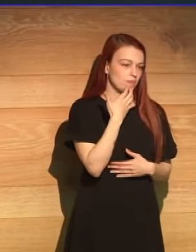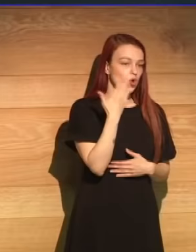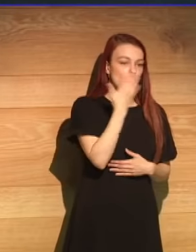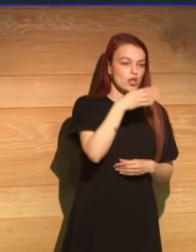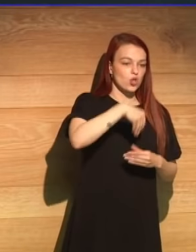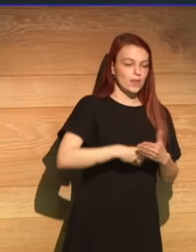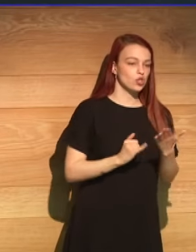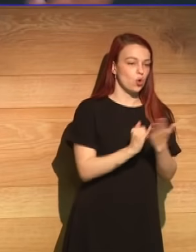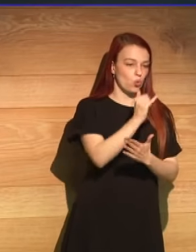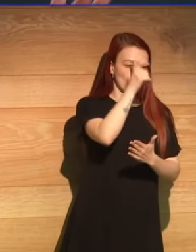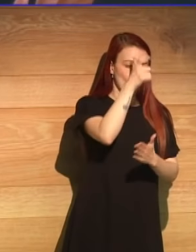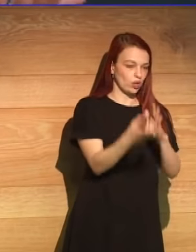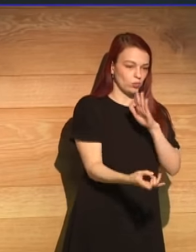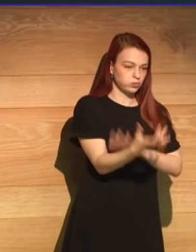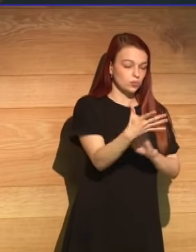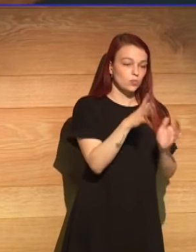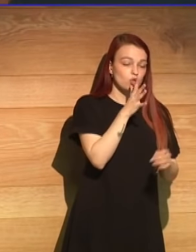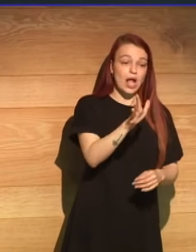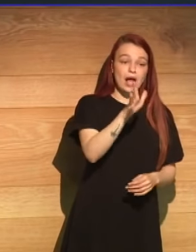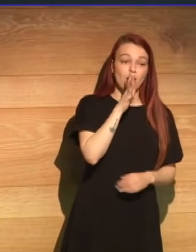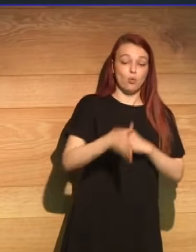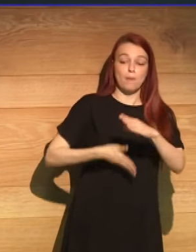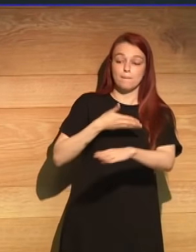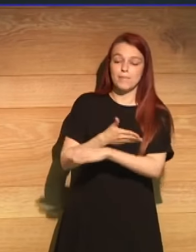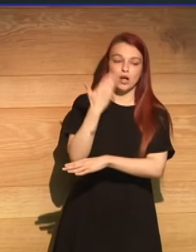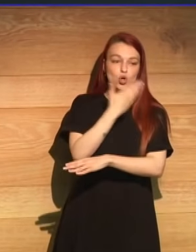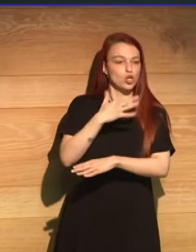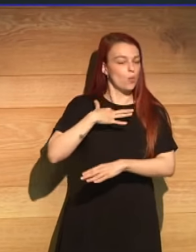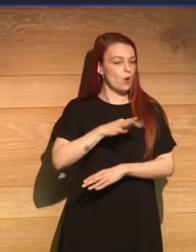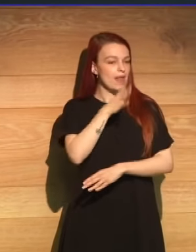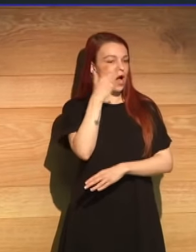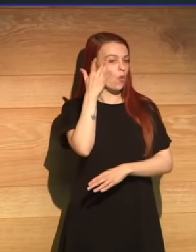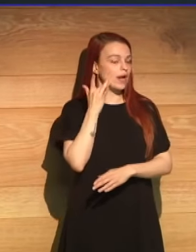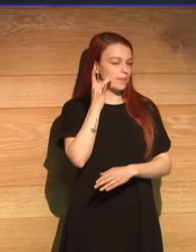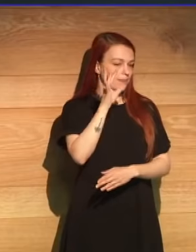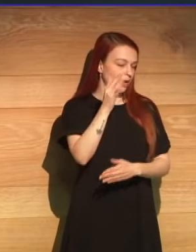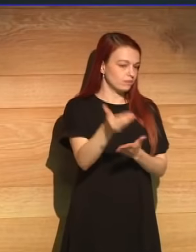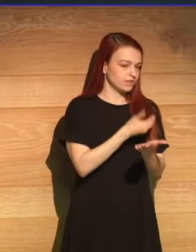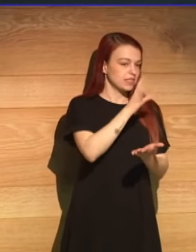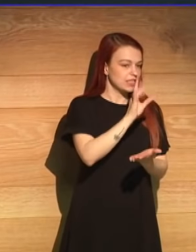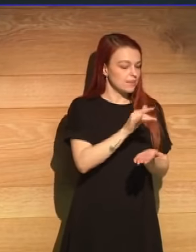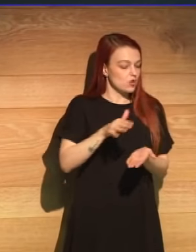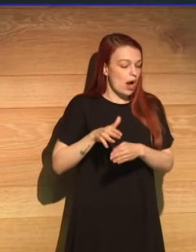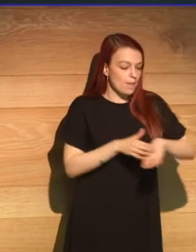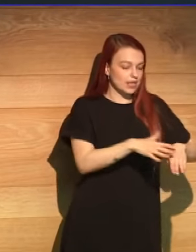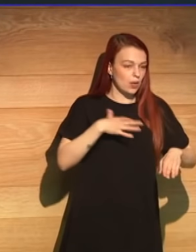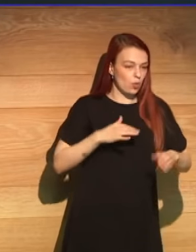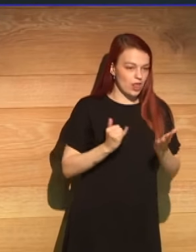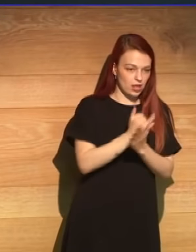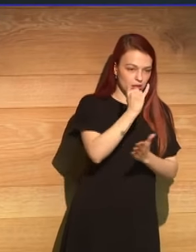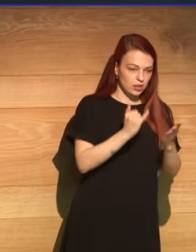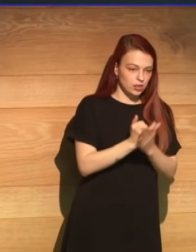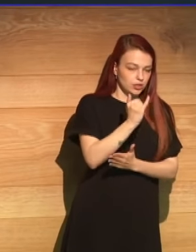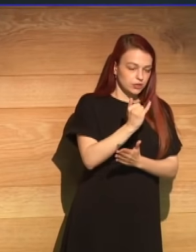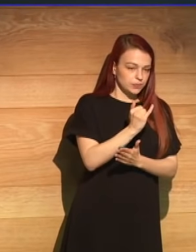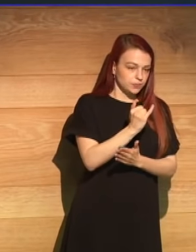escolares. Este agua que llevamos a las escuelas no solo te permite acceder a agua limpia, sino que puedes cultivar huertos, los propios niños y niñas lo cultivan y tienen